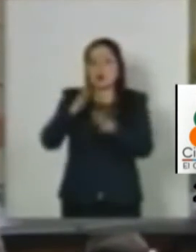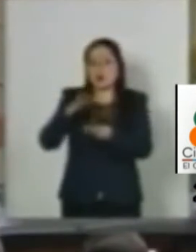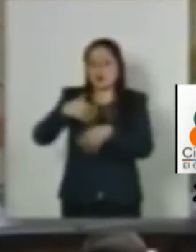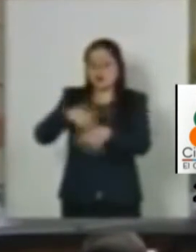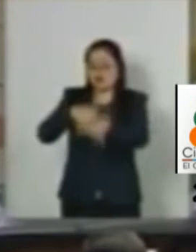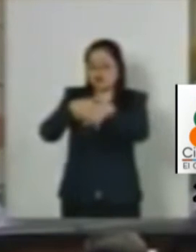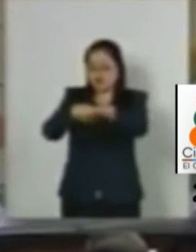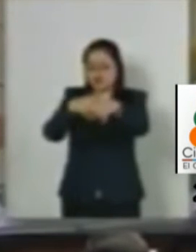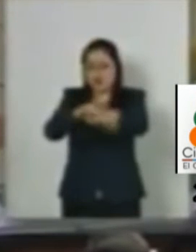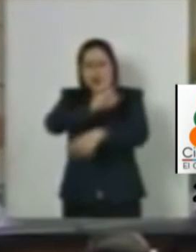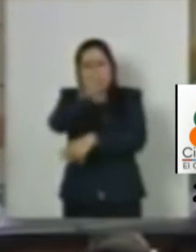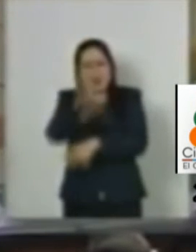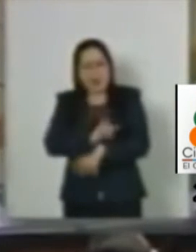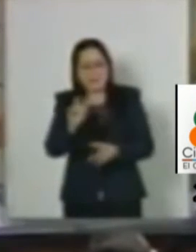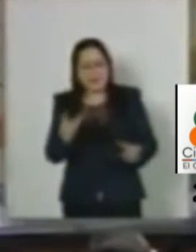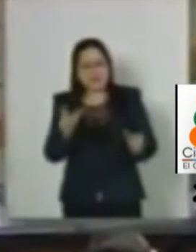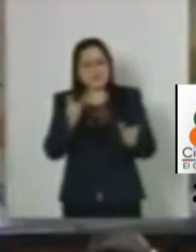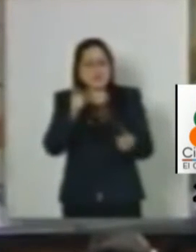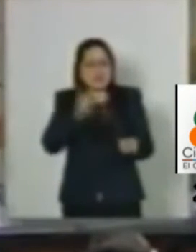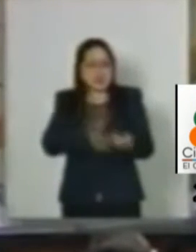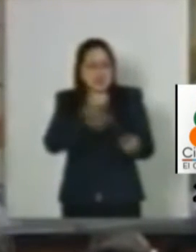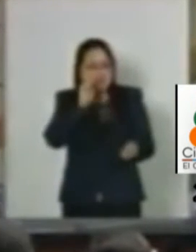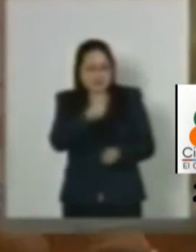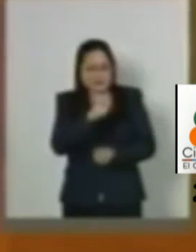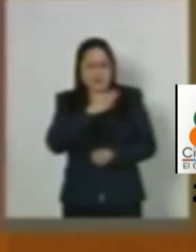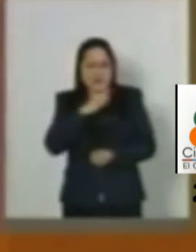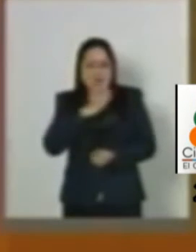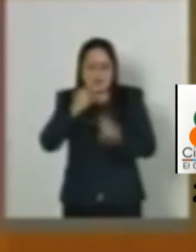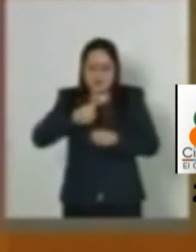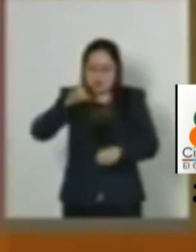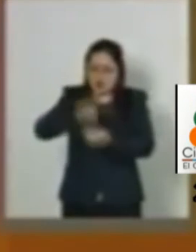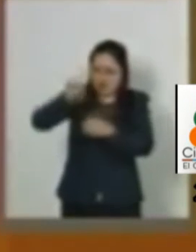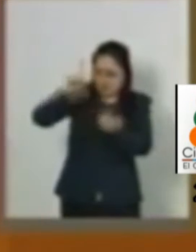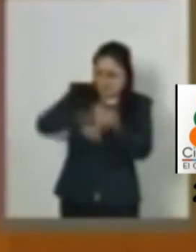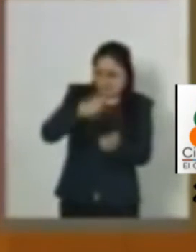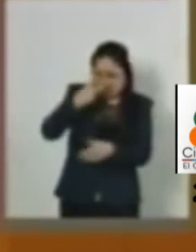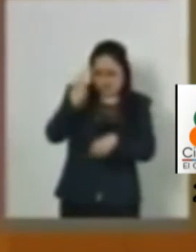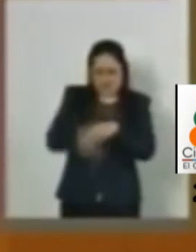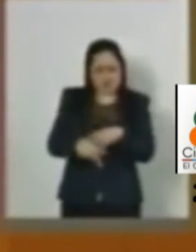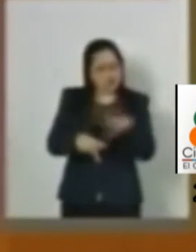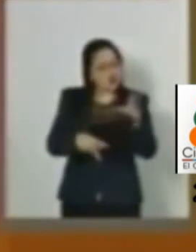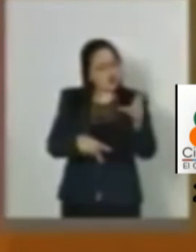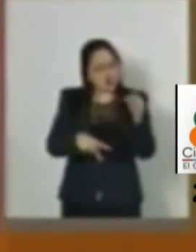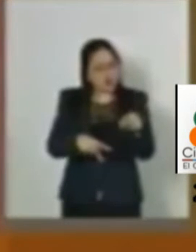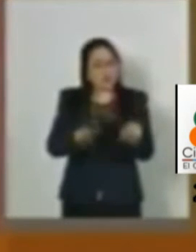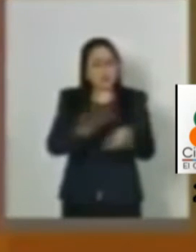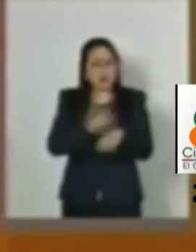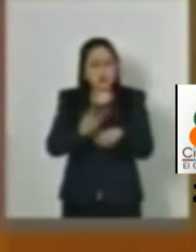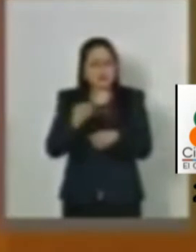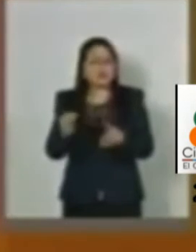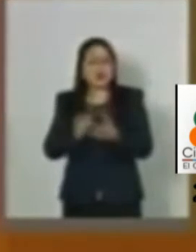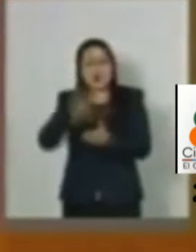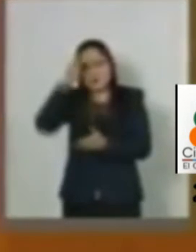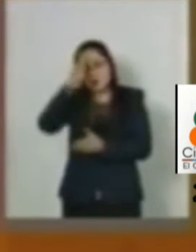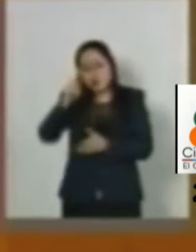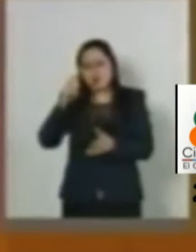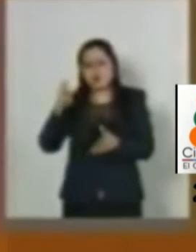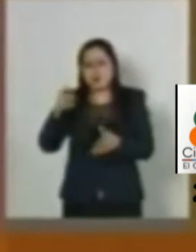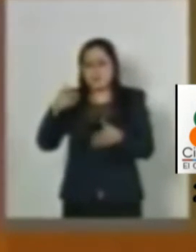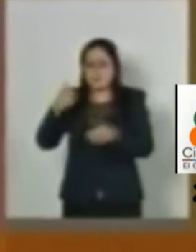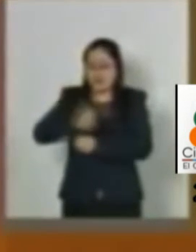internacionales, académicos, expertos en seguridad, se han pronunciado en contra de este dictamen, que dicen más allá de